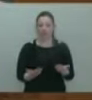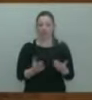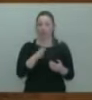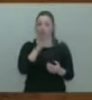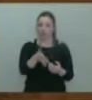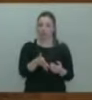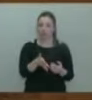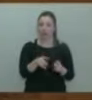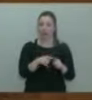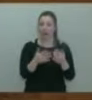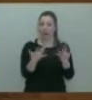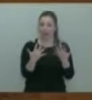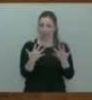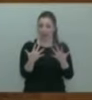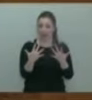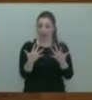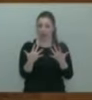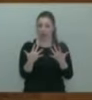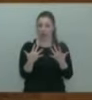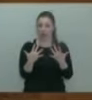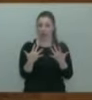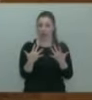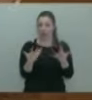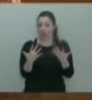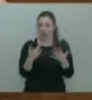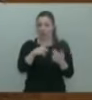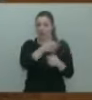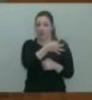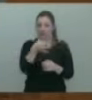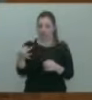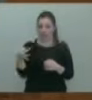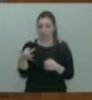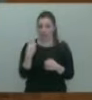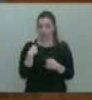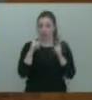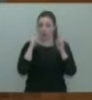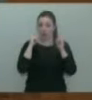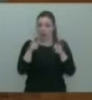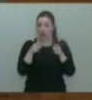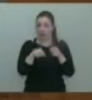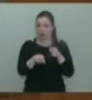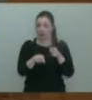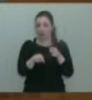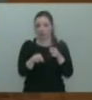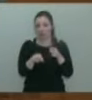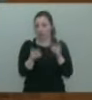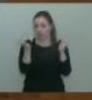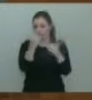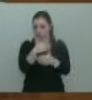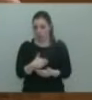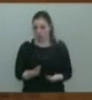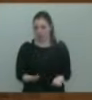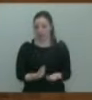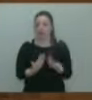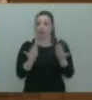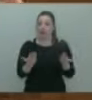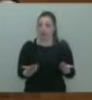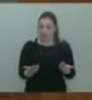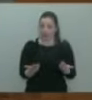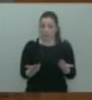la agilidad y la eficacia en este caso también brillan por su ausencia. Todas